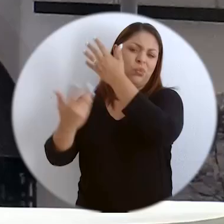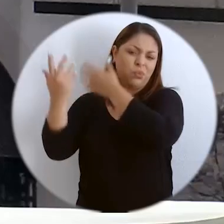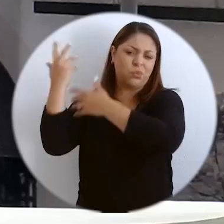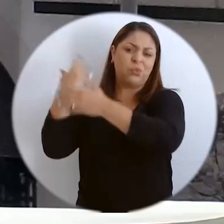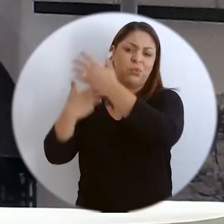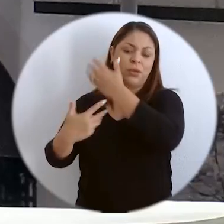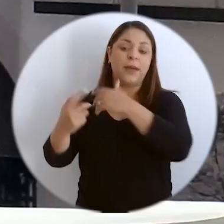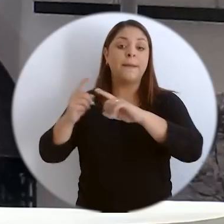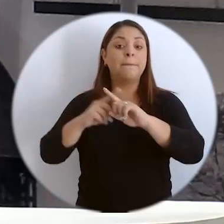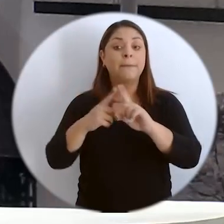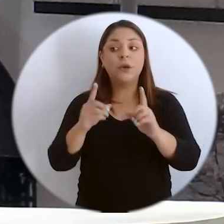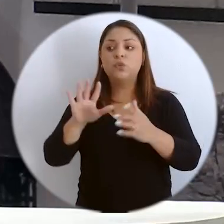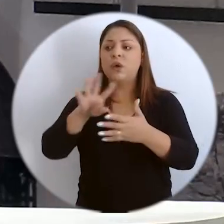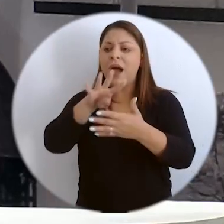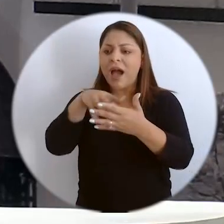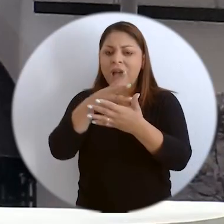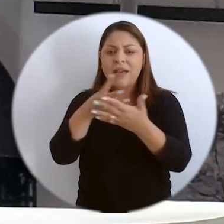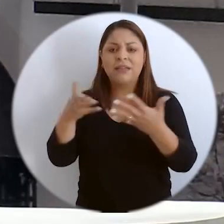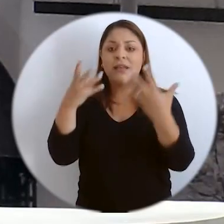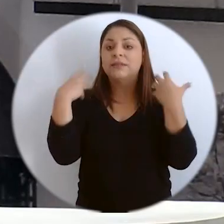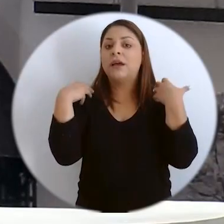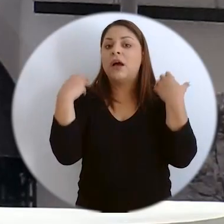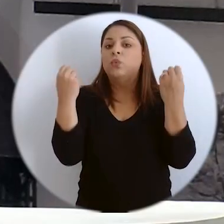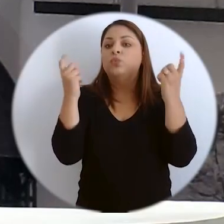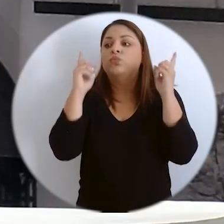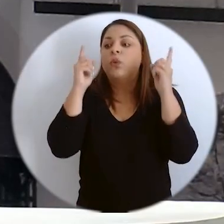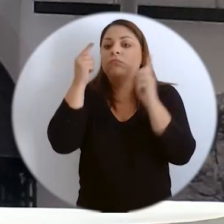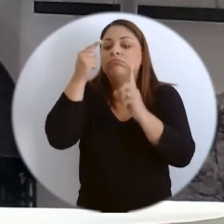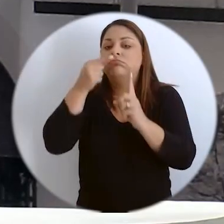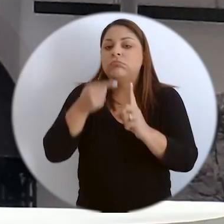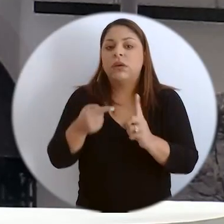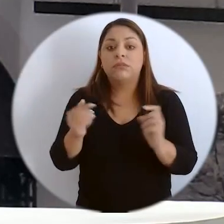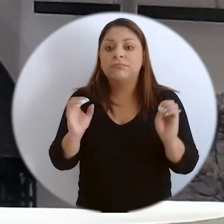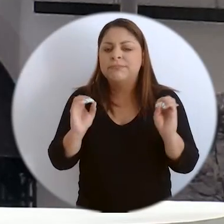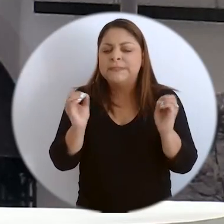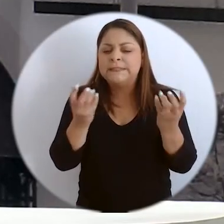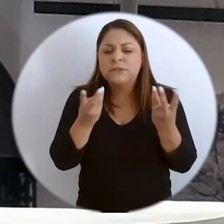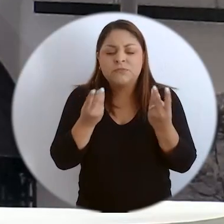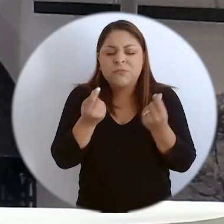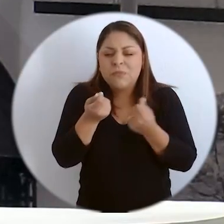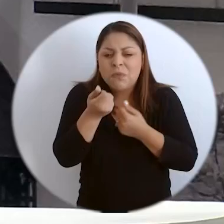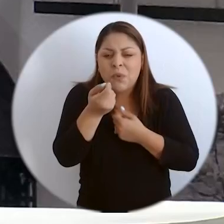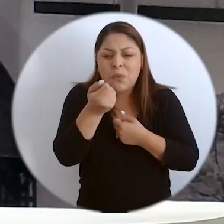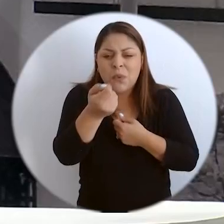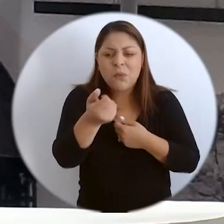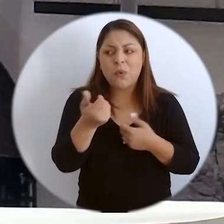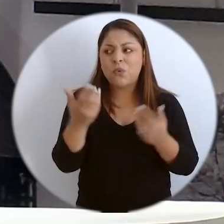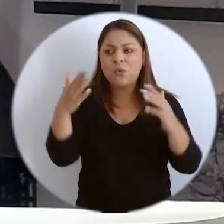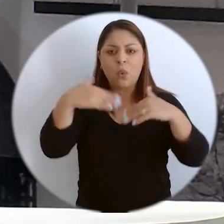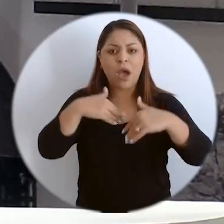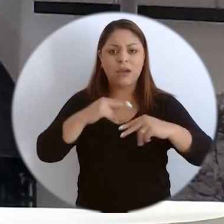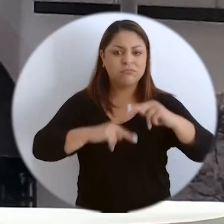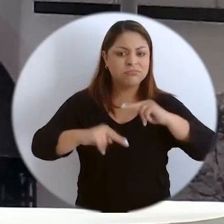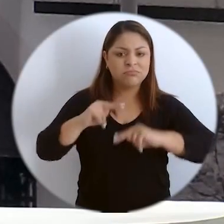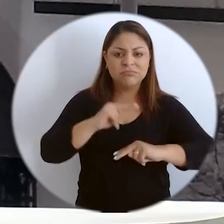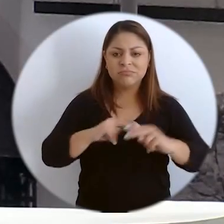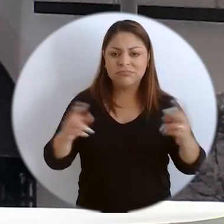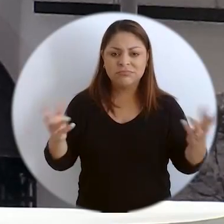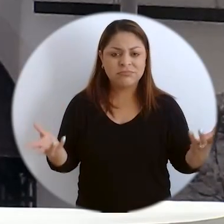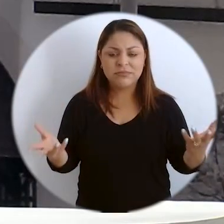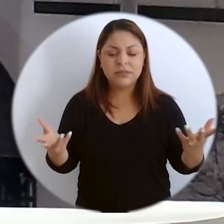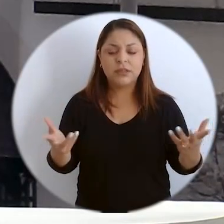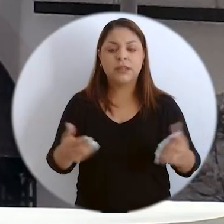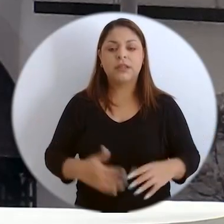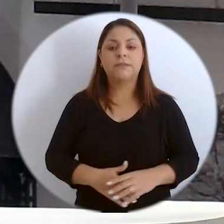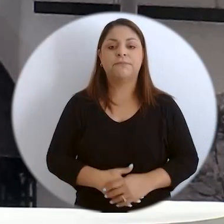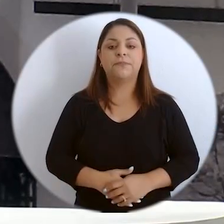sumamente difusa, con poca capacidad de negociar, ¿verdad? Y en donde lo que le